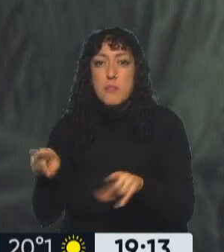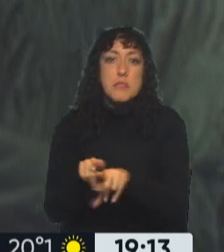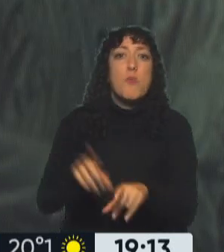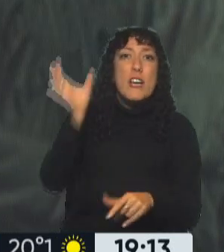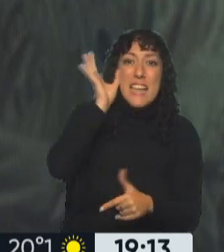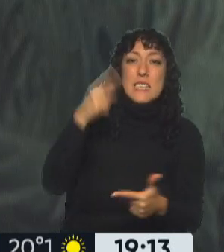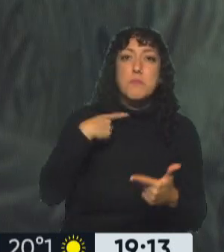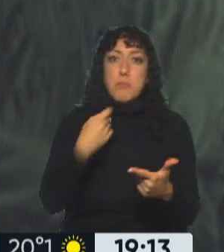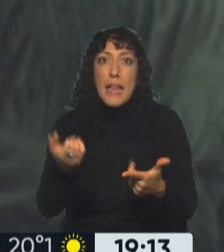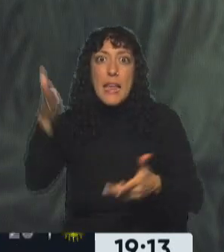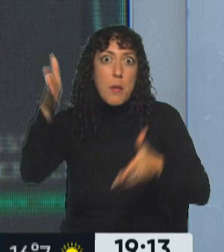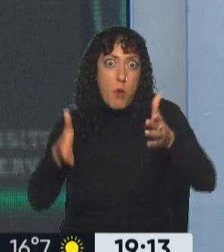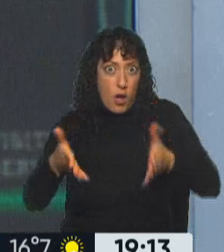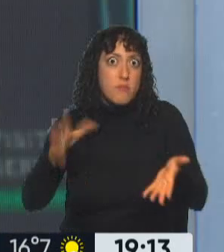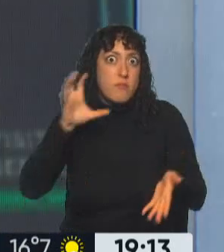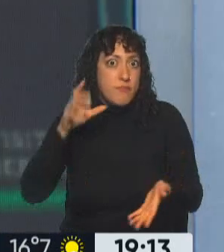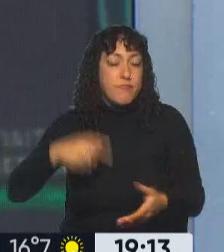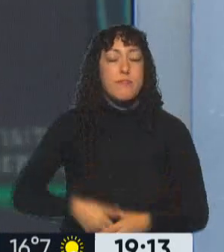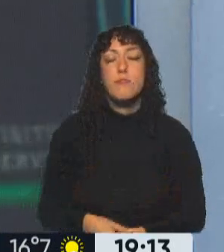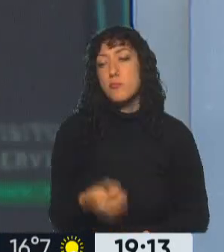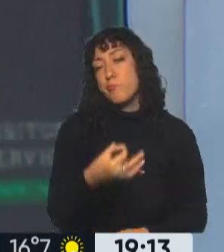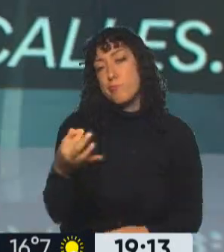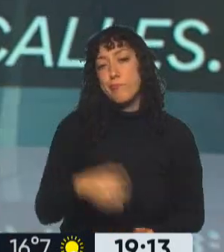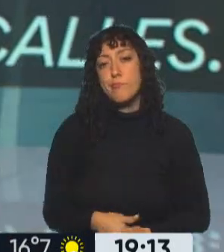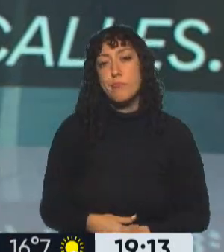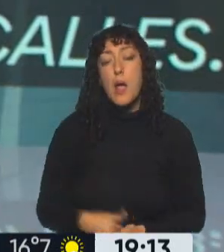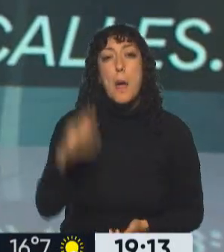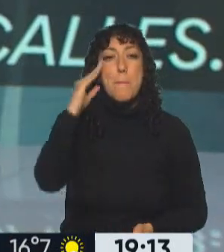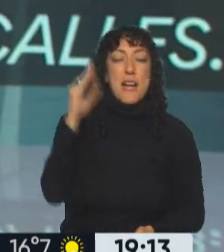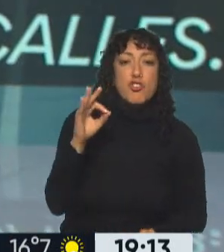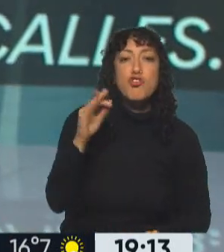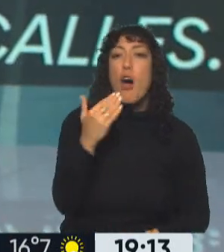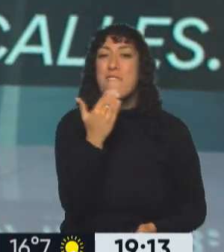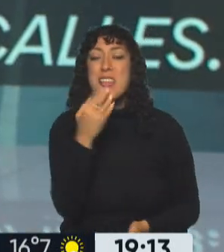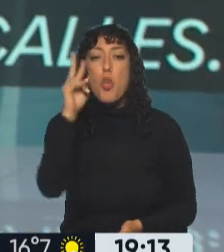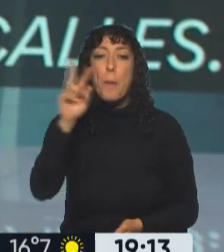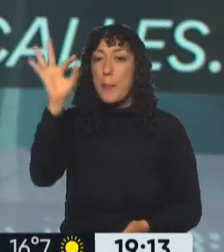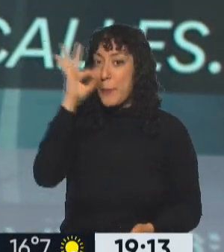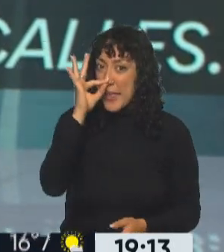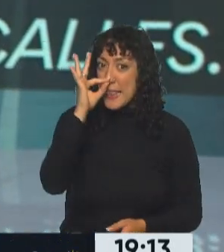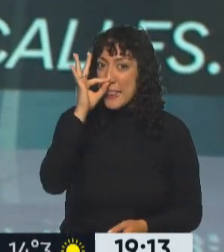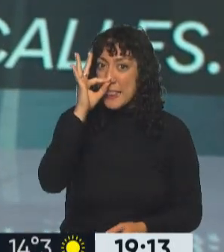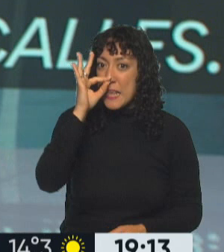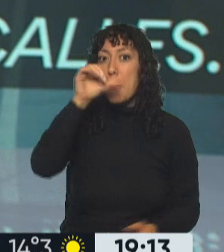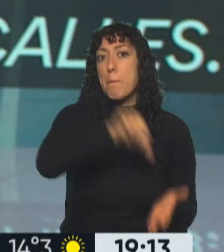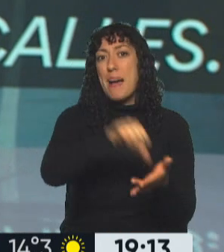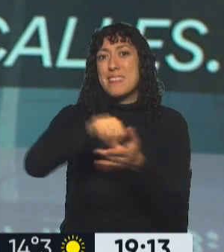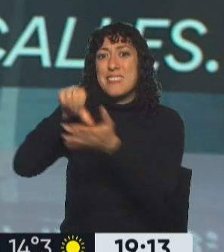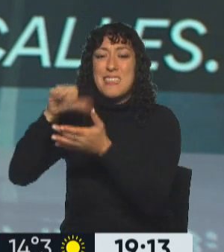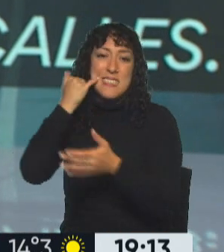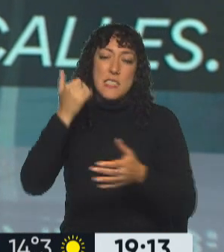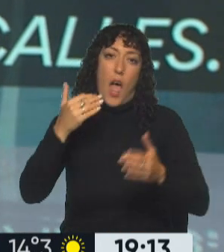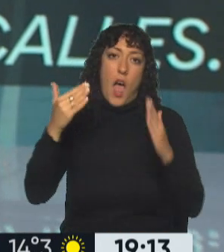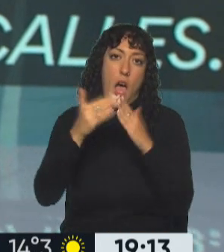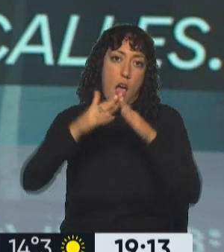Italia, España en ese tiempo, ¿no? Sí, bueno, totalmente. Seguimos avanzando. Bueno, marzo, abril del 2020, ahí ya decenas de países que empiezan a